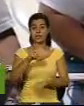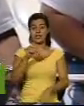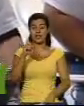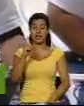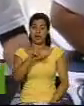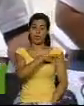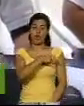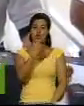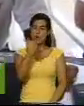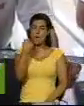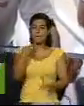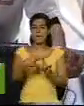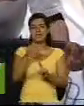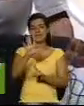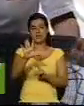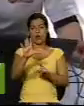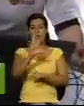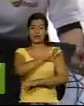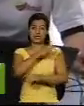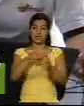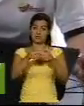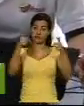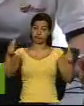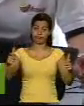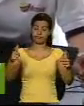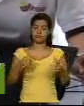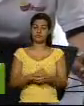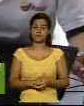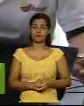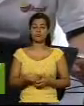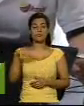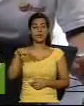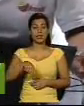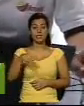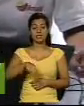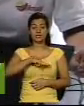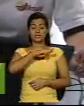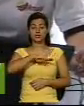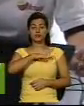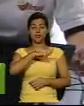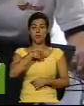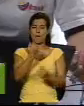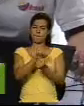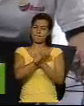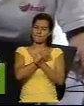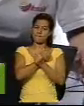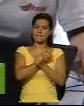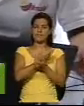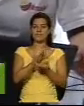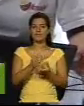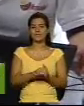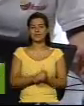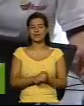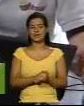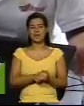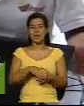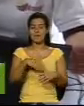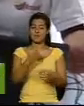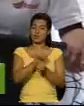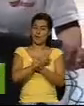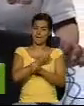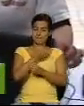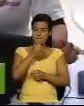populares. Aparte de eso, en esta gran misión a Amor Mayor, está